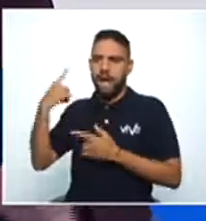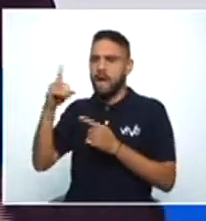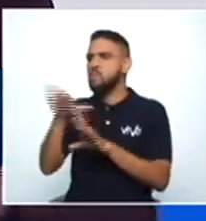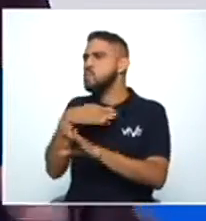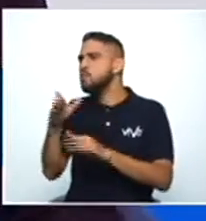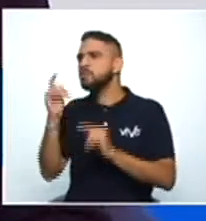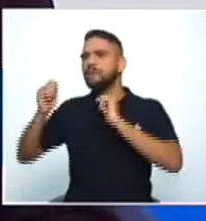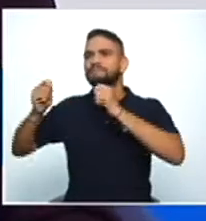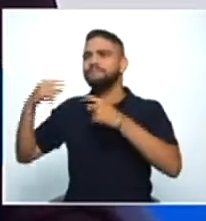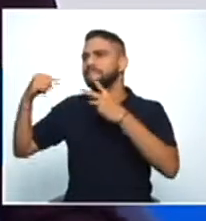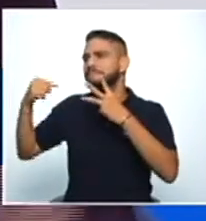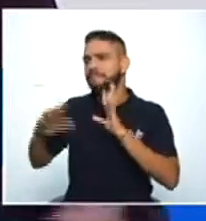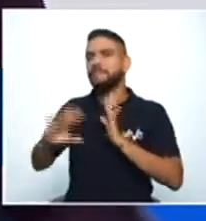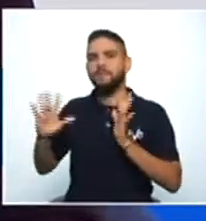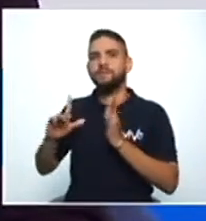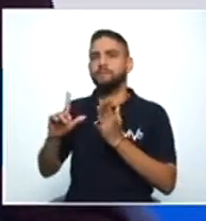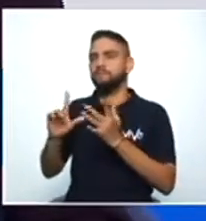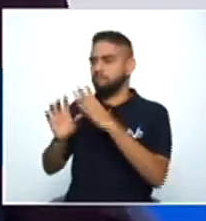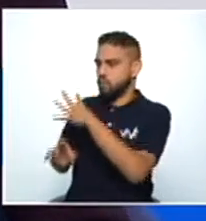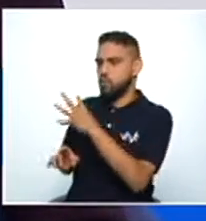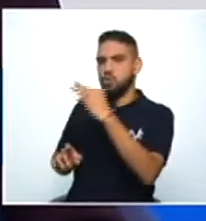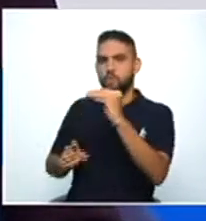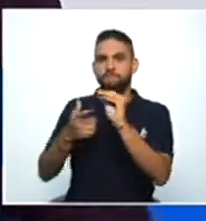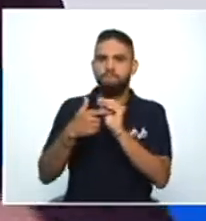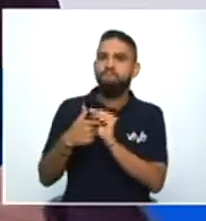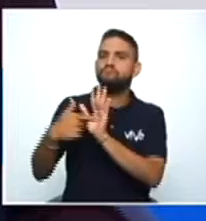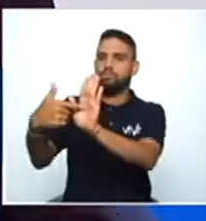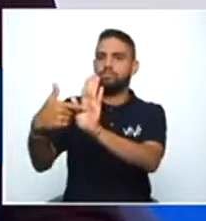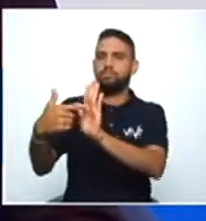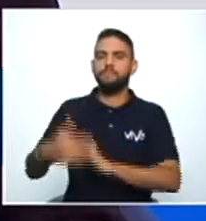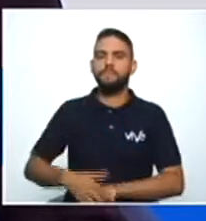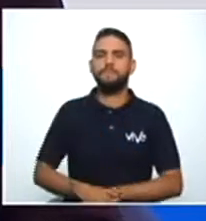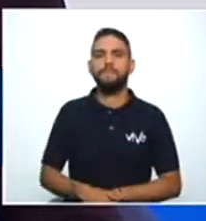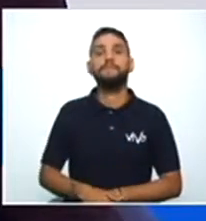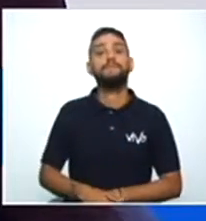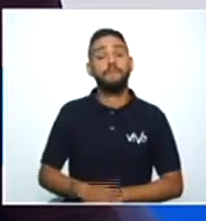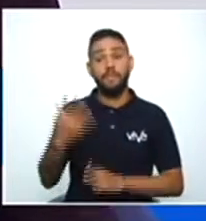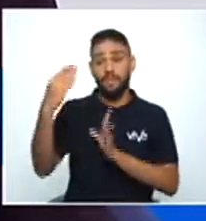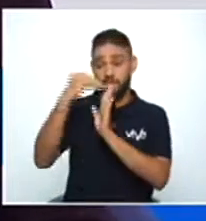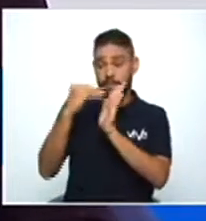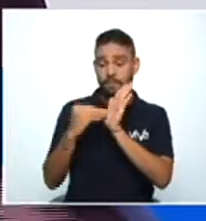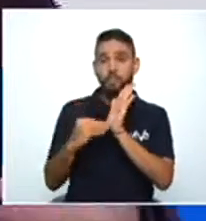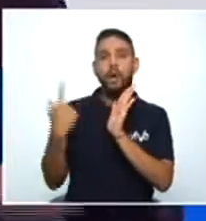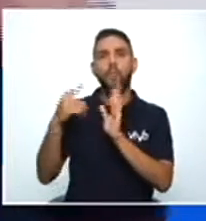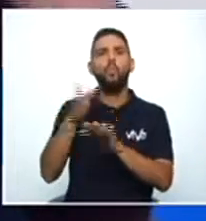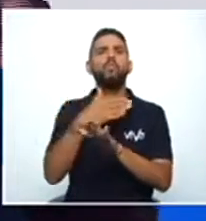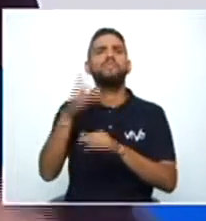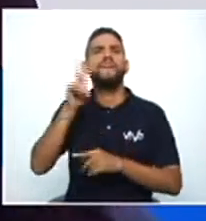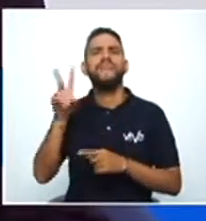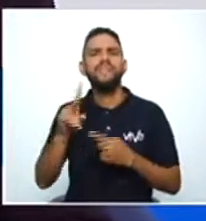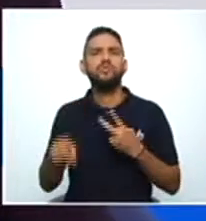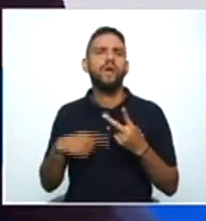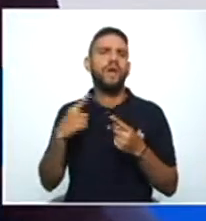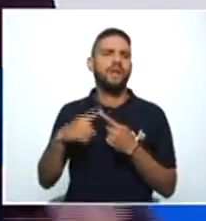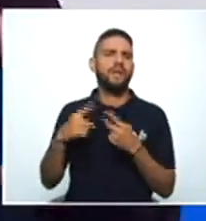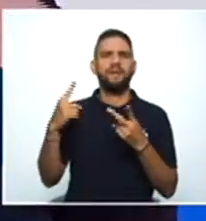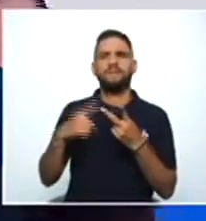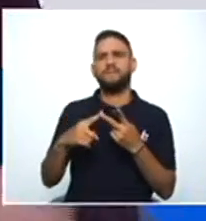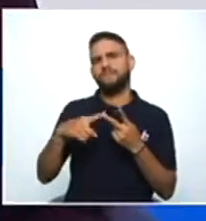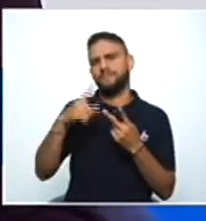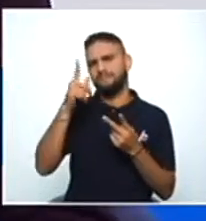dentro de su catálogo su amplio catálogo ante una serie de referente dentro de lo que es la música venezolana como es el caso del y la vera francisco